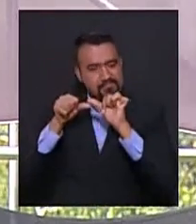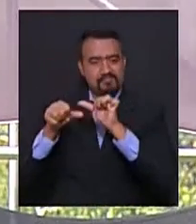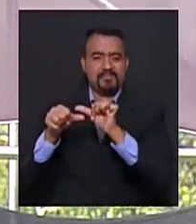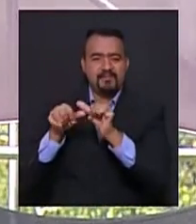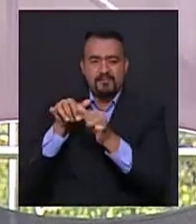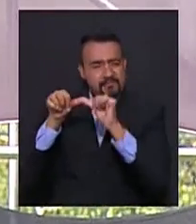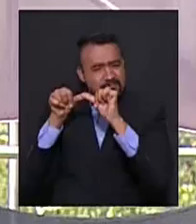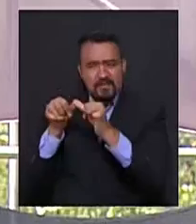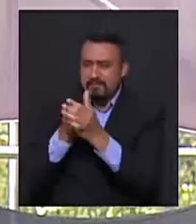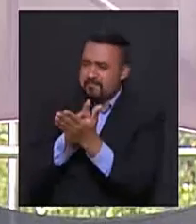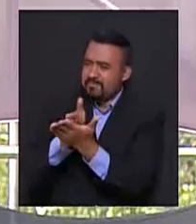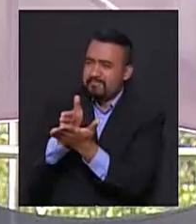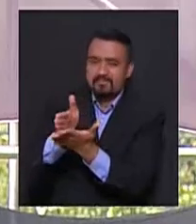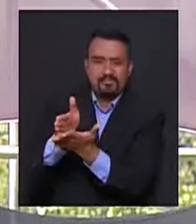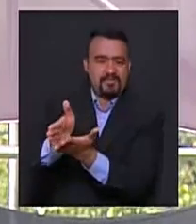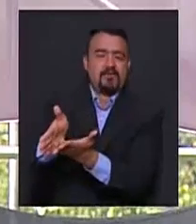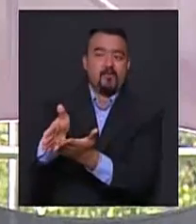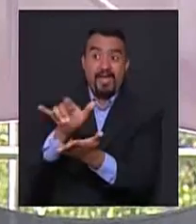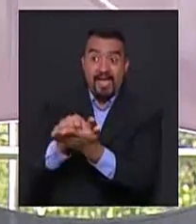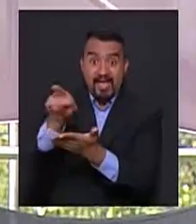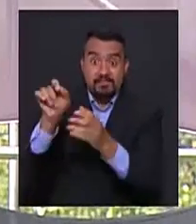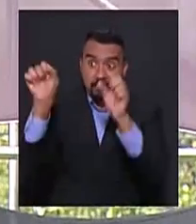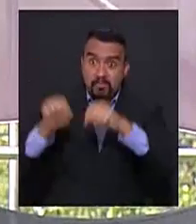huella. Haremos memoria en el lugar